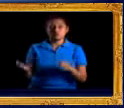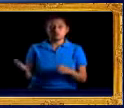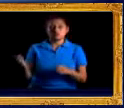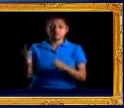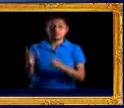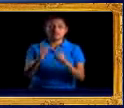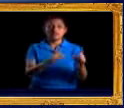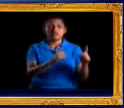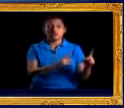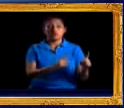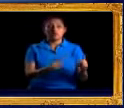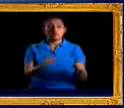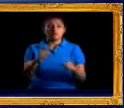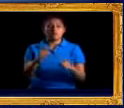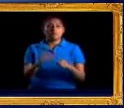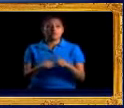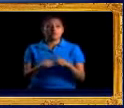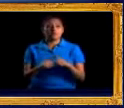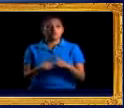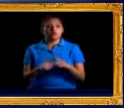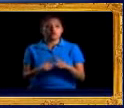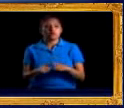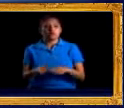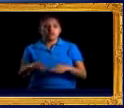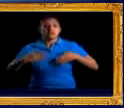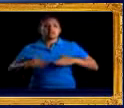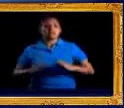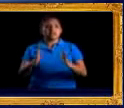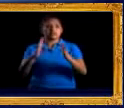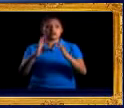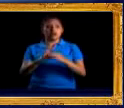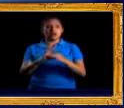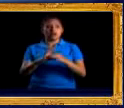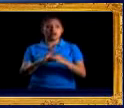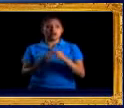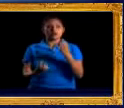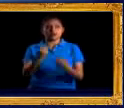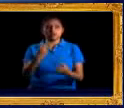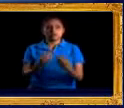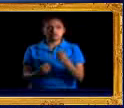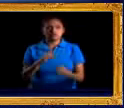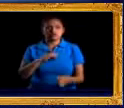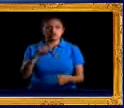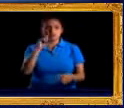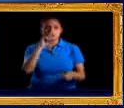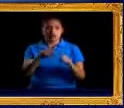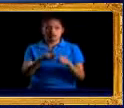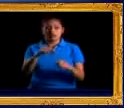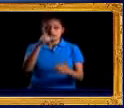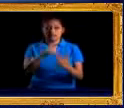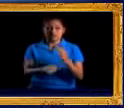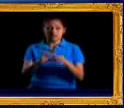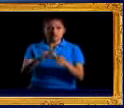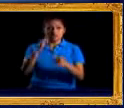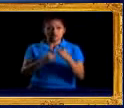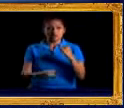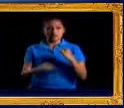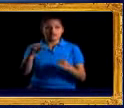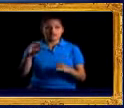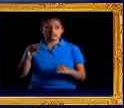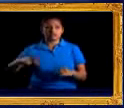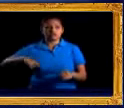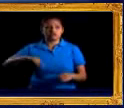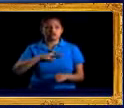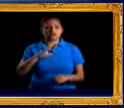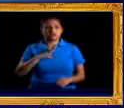también una señal del fin. Así que nosotros no debemos temerle al Apocalipsis, porque nos trae la revelación.